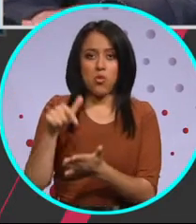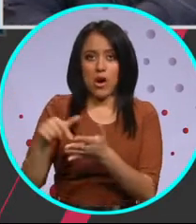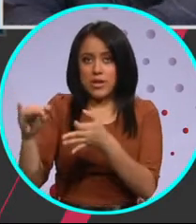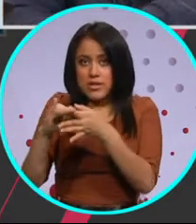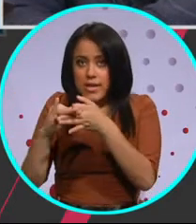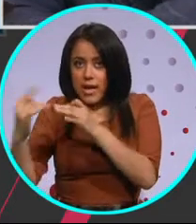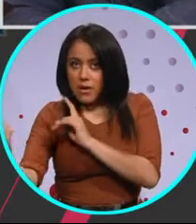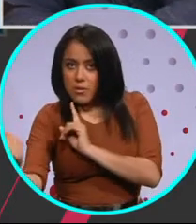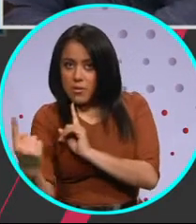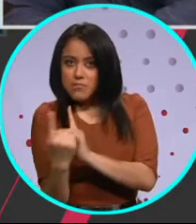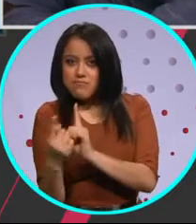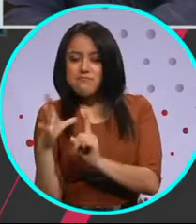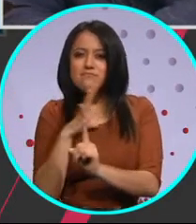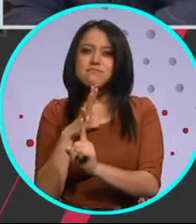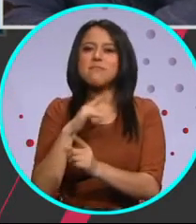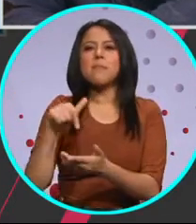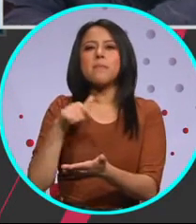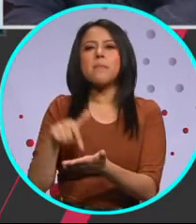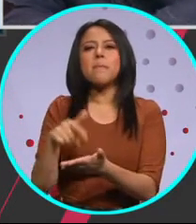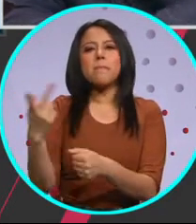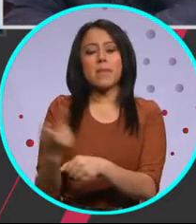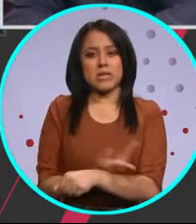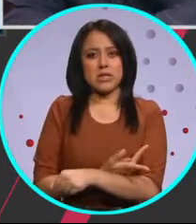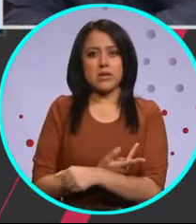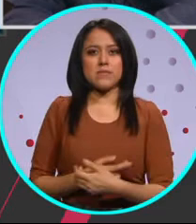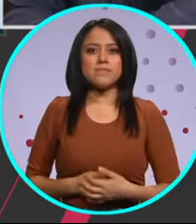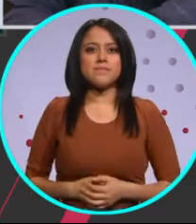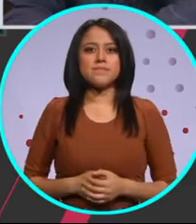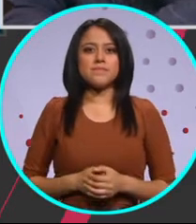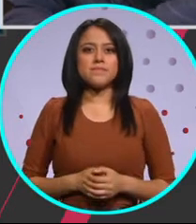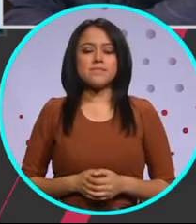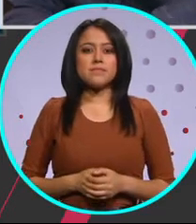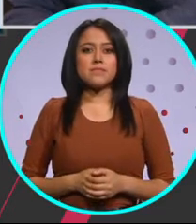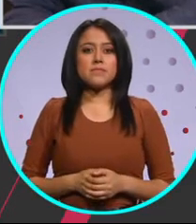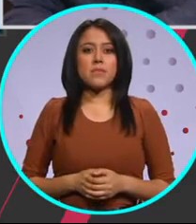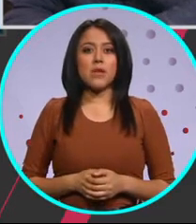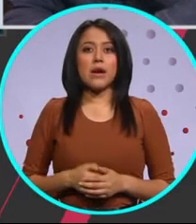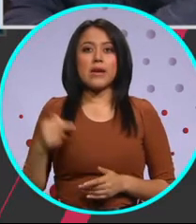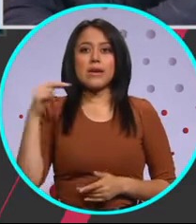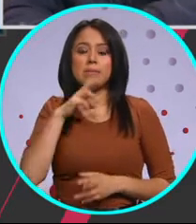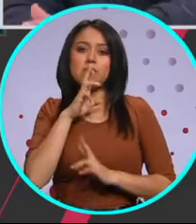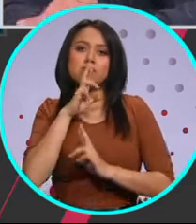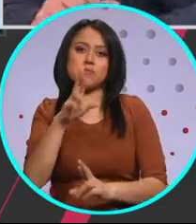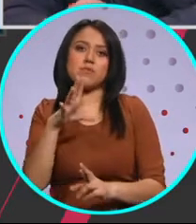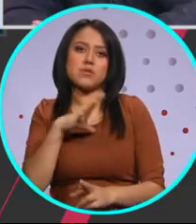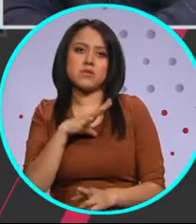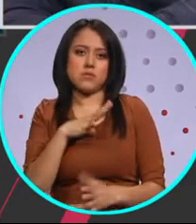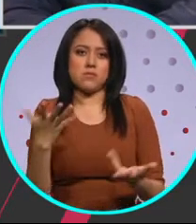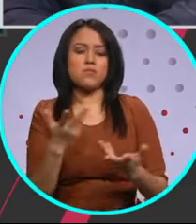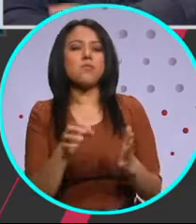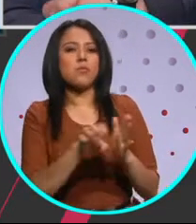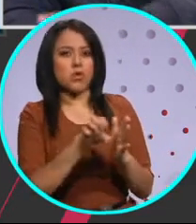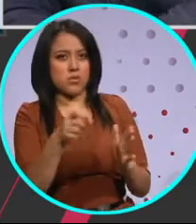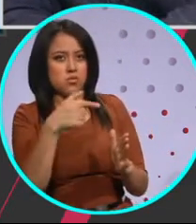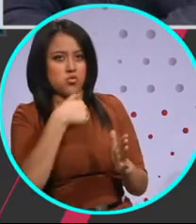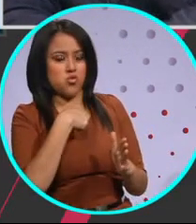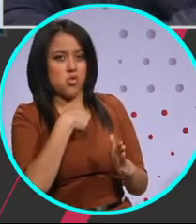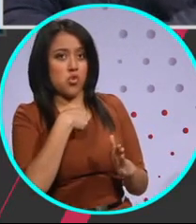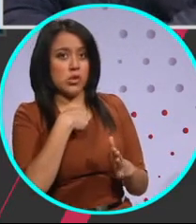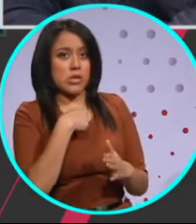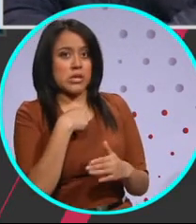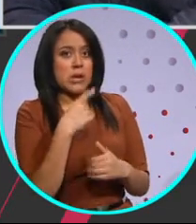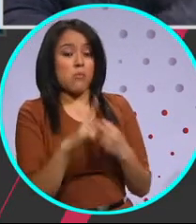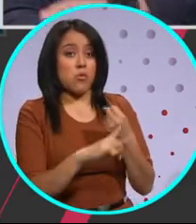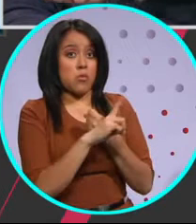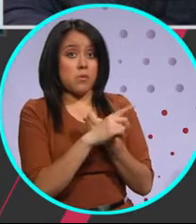gestante donde se está siendo generando esta comunicación es el que va a responder o sea yo en emergencia en emergencias tú